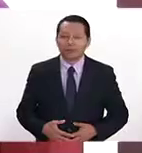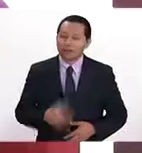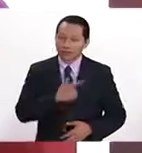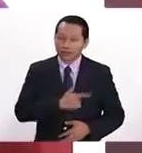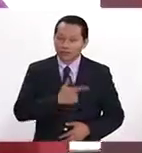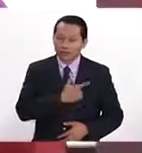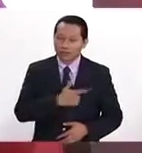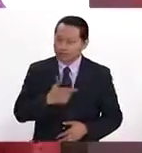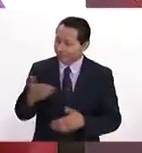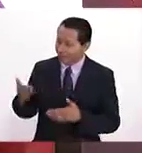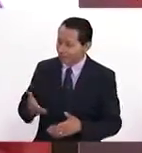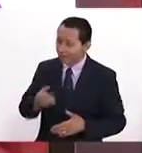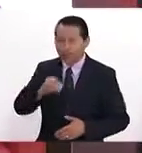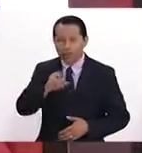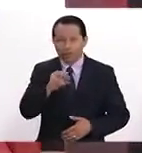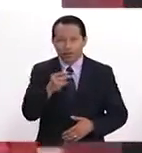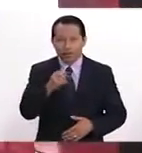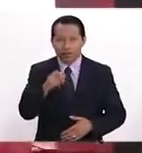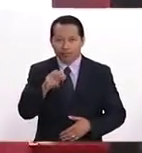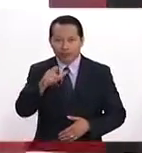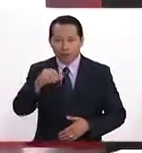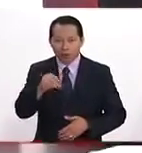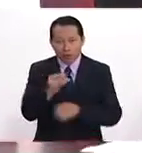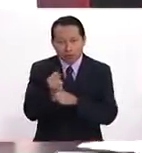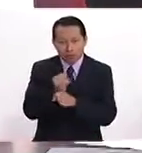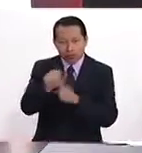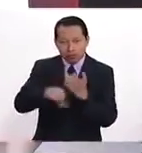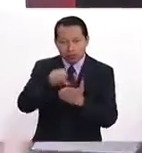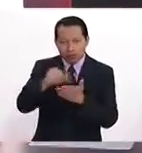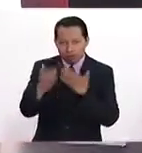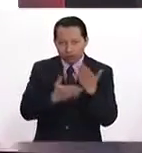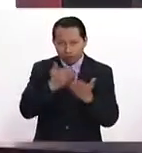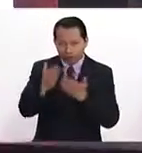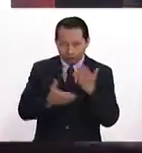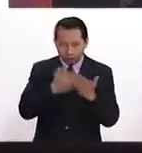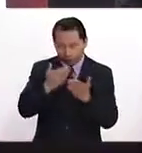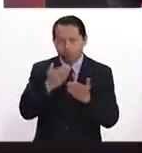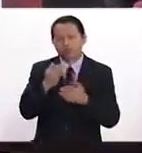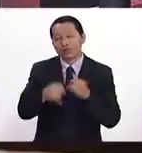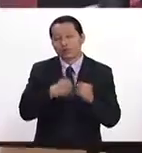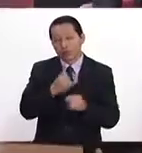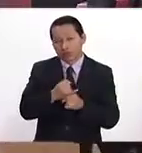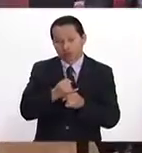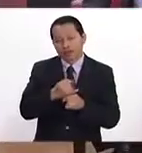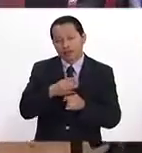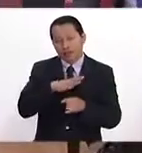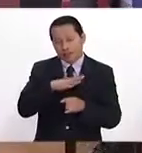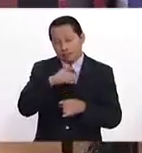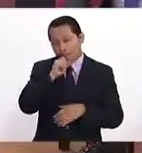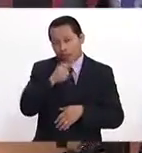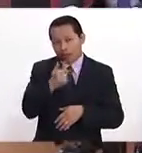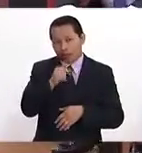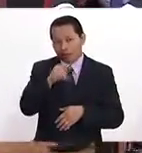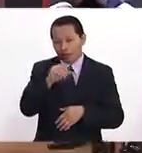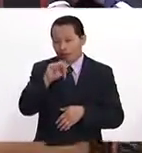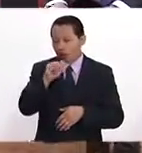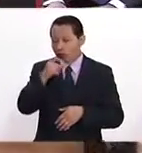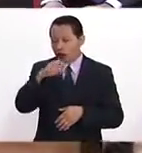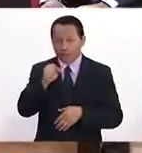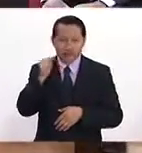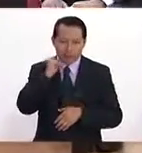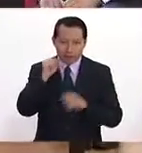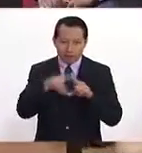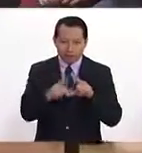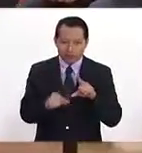Es un gusto que esté con nosotros Jorge Armijo, él es investigador del Centro de Estudios Internacionales Gilberto Bosque del Senado de la República. Con él